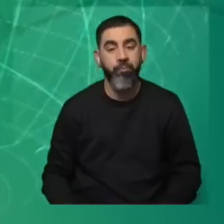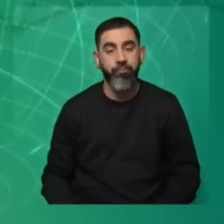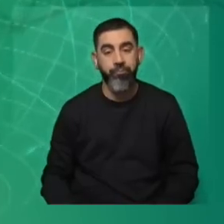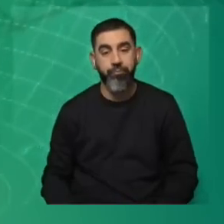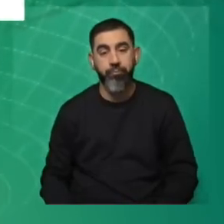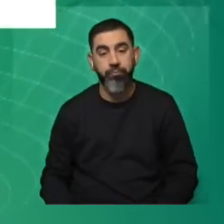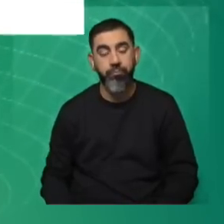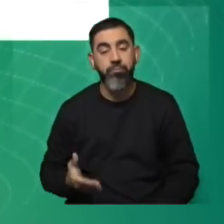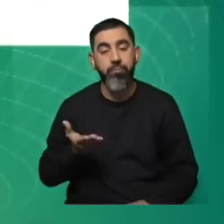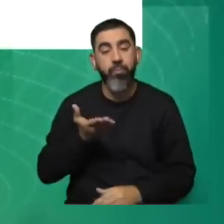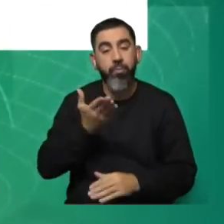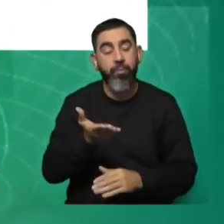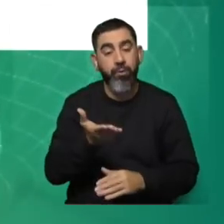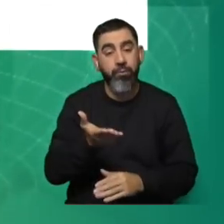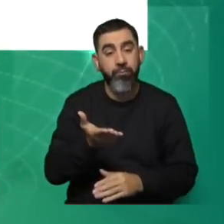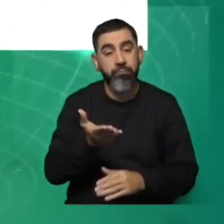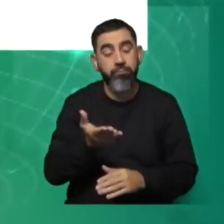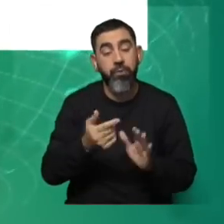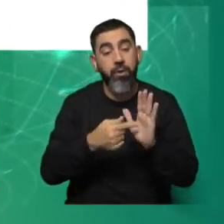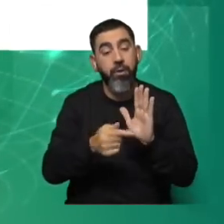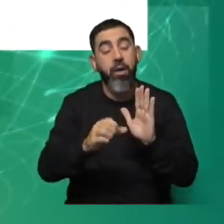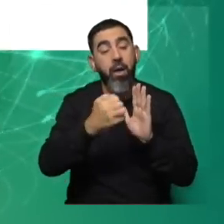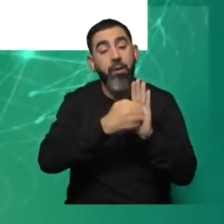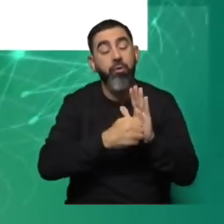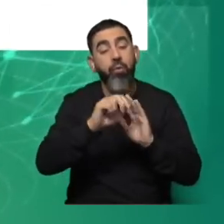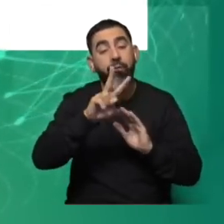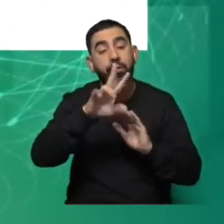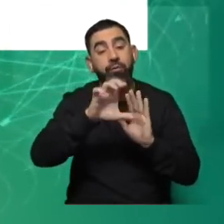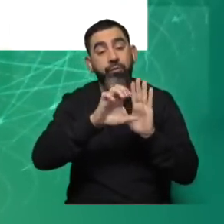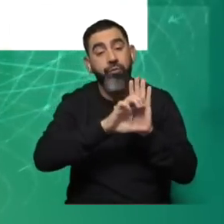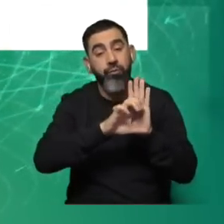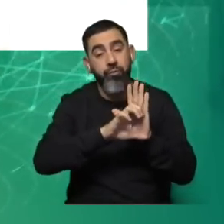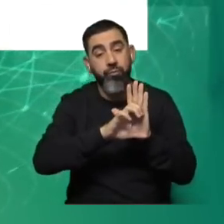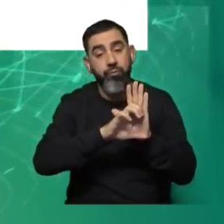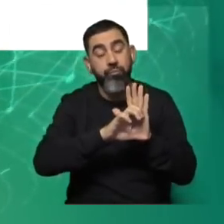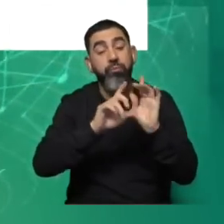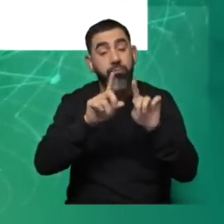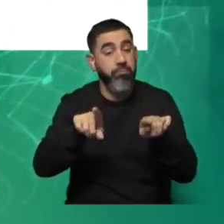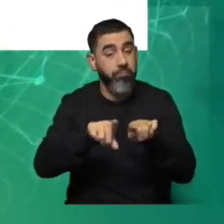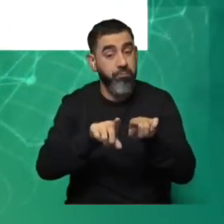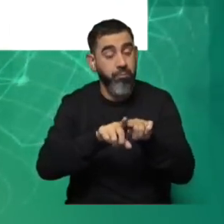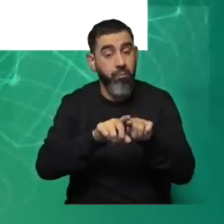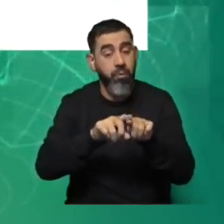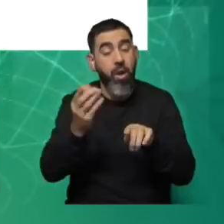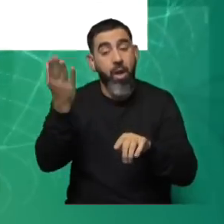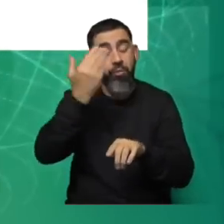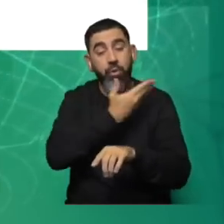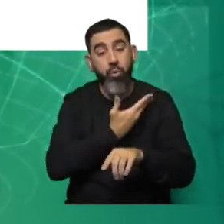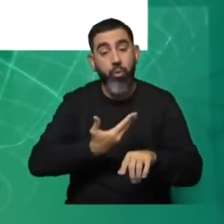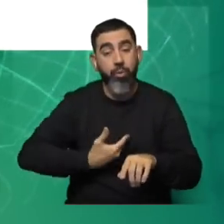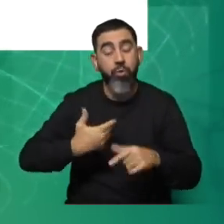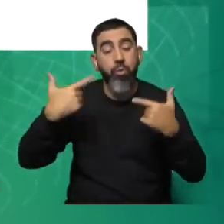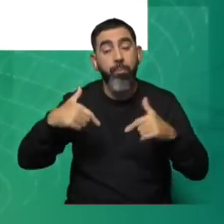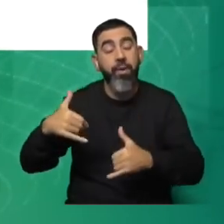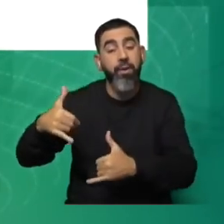por eso solicitan que en función de lo dispuesto por el artículo 25 de la Constitución y tal como se ha llevado a cabo por administraciones anteriores el